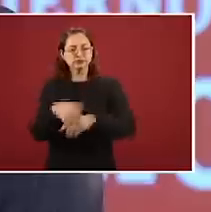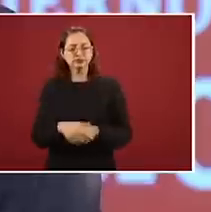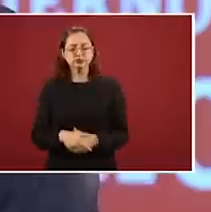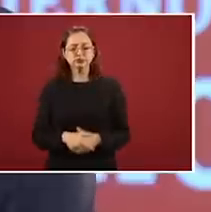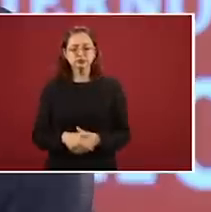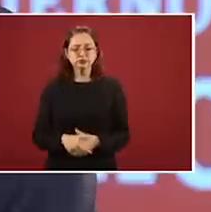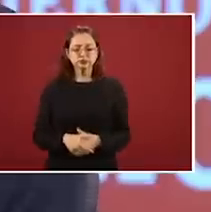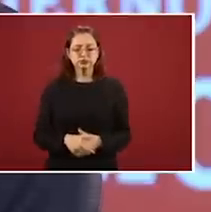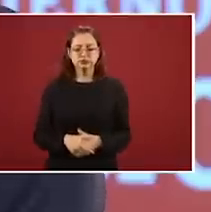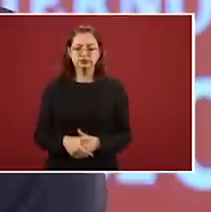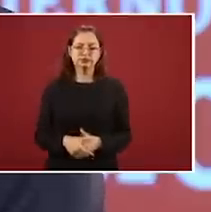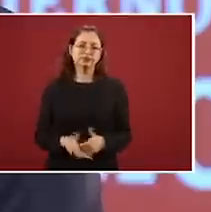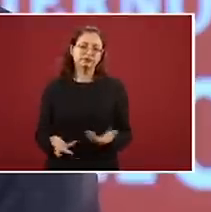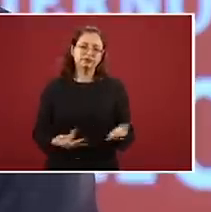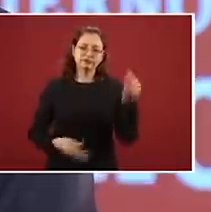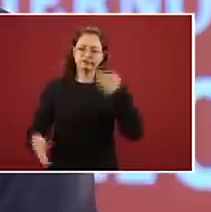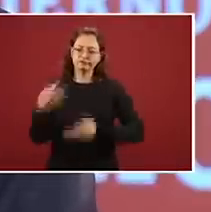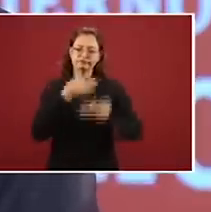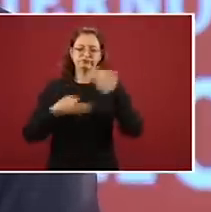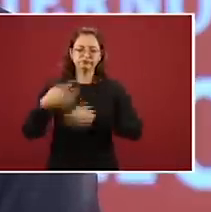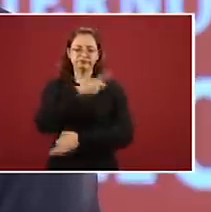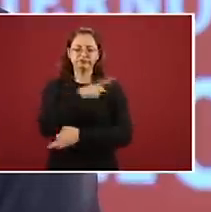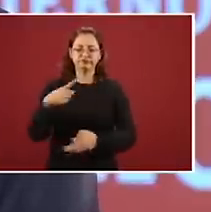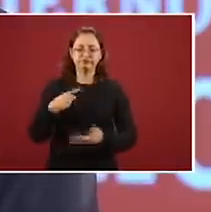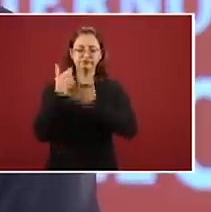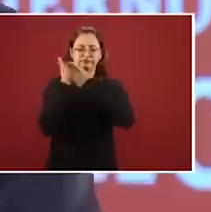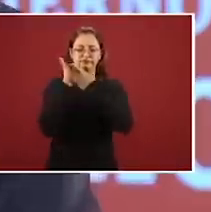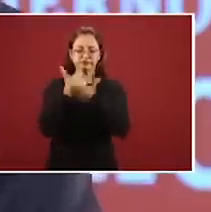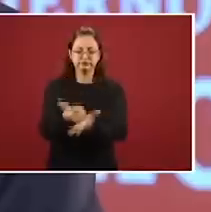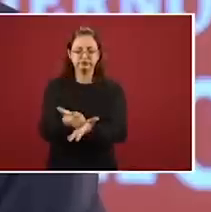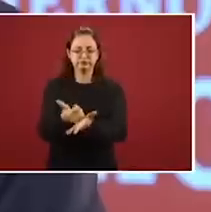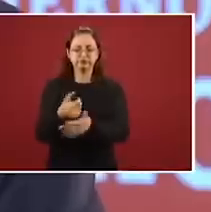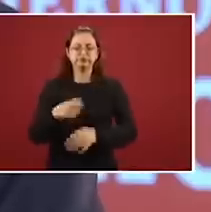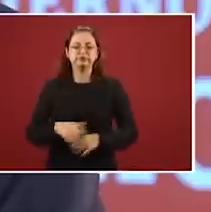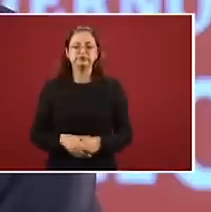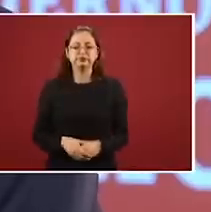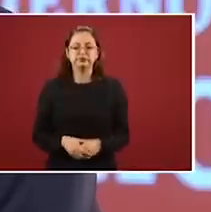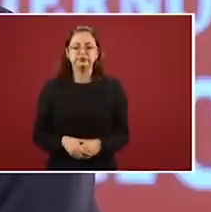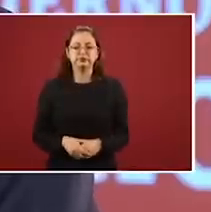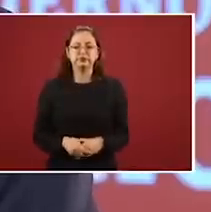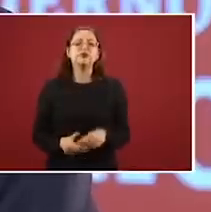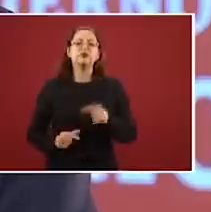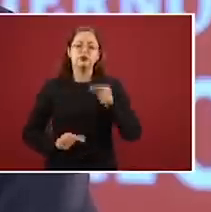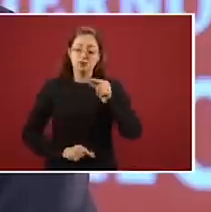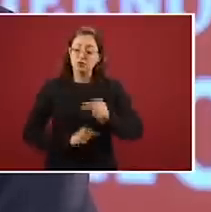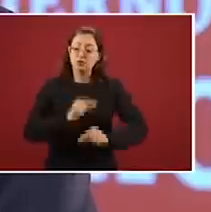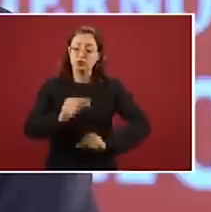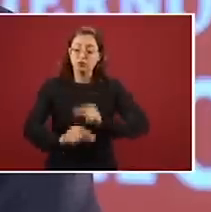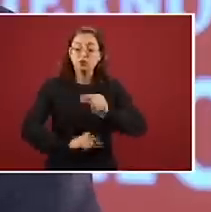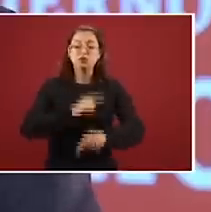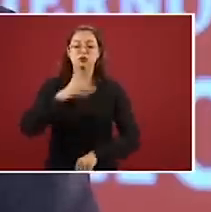Y todos tenemos que ayudar y nos tenemos que ir sensibilizando,